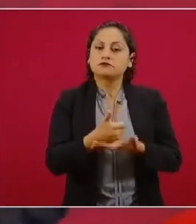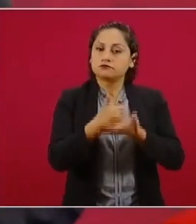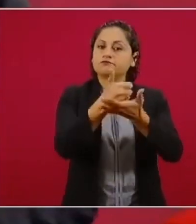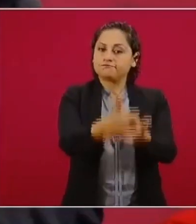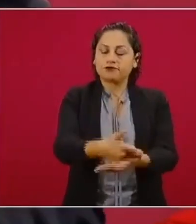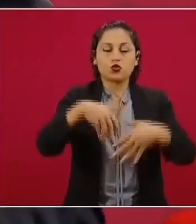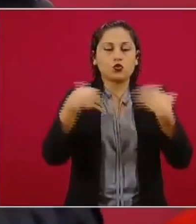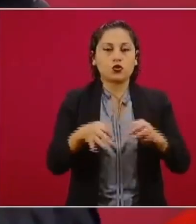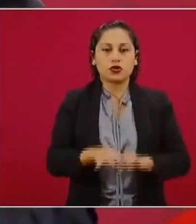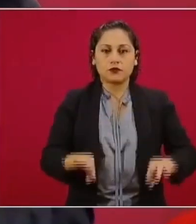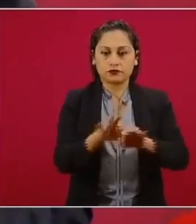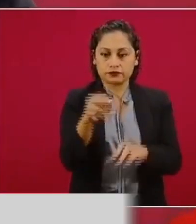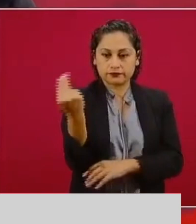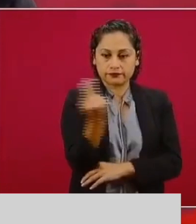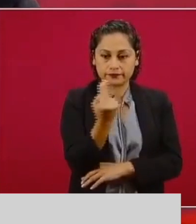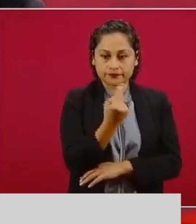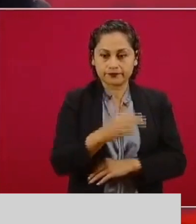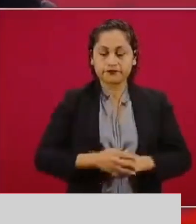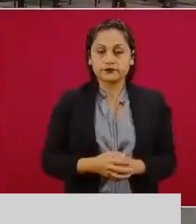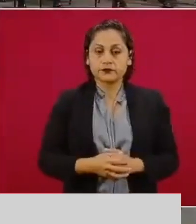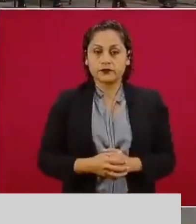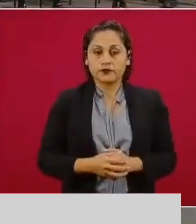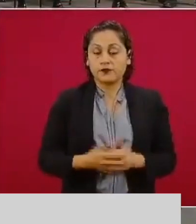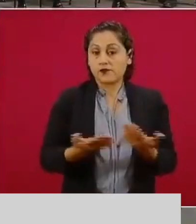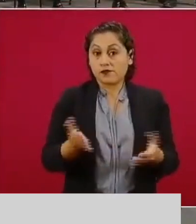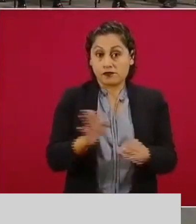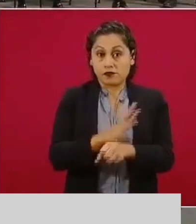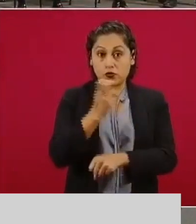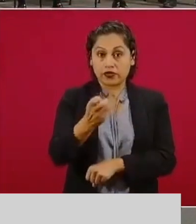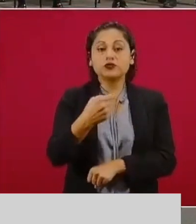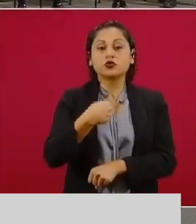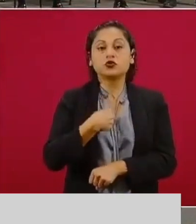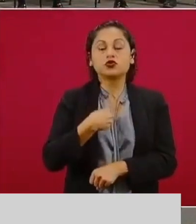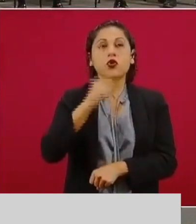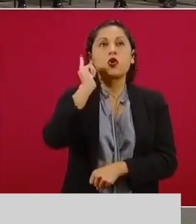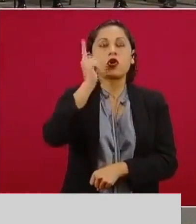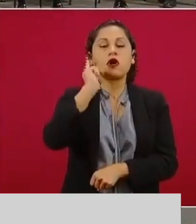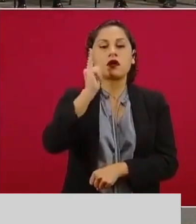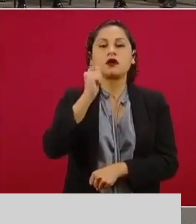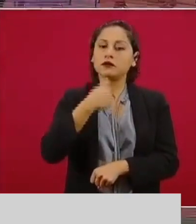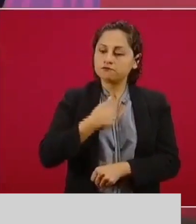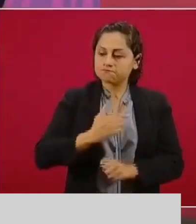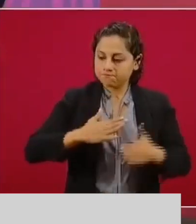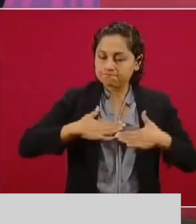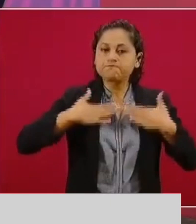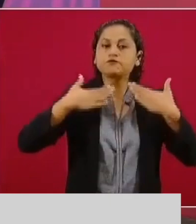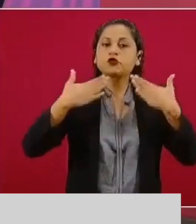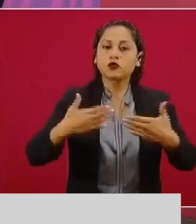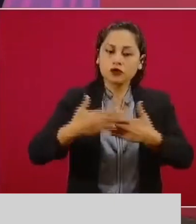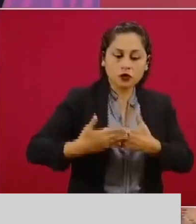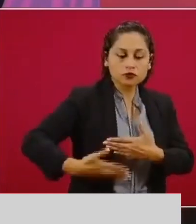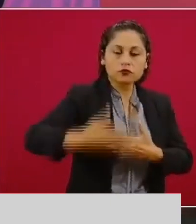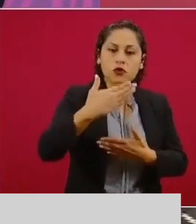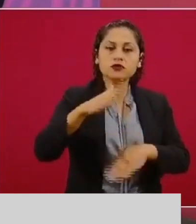sintética, educación y servicios financieros. Así, la salida de un personaje más del gabinete del presidente, en esta ocasión aseguró que